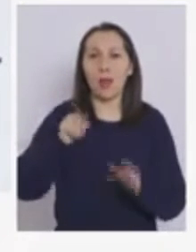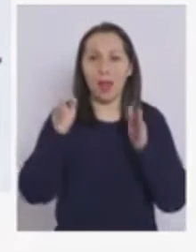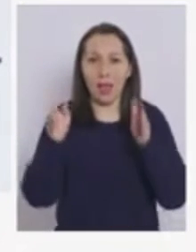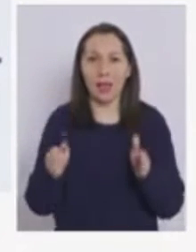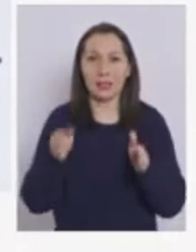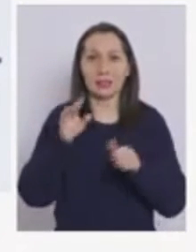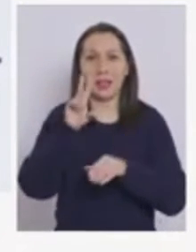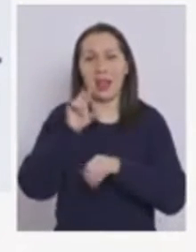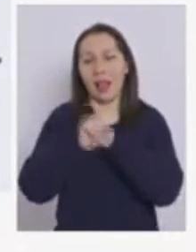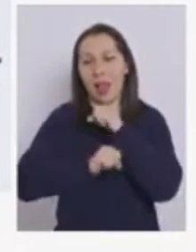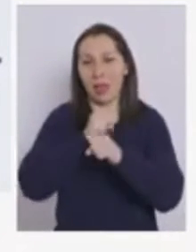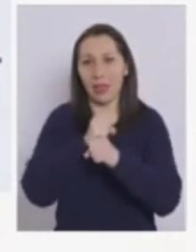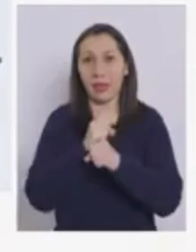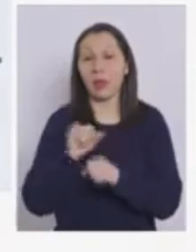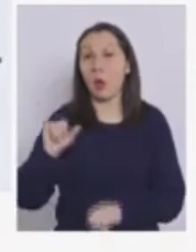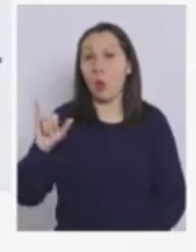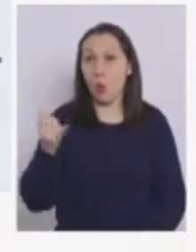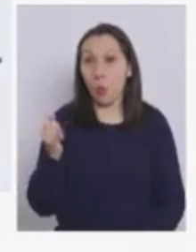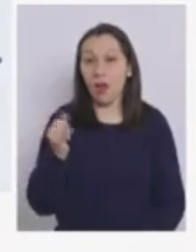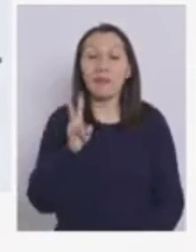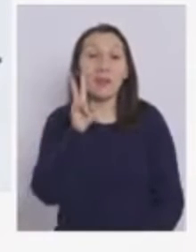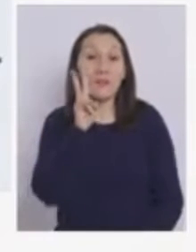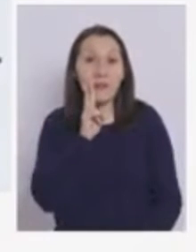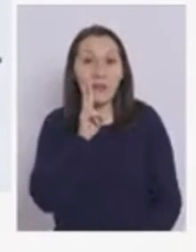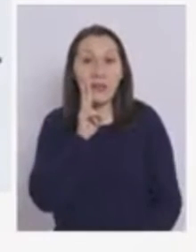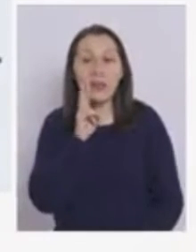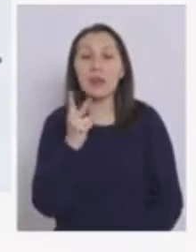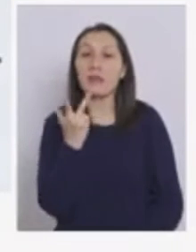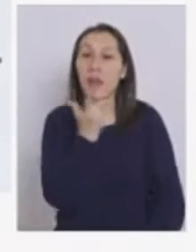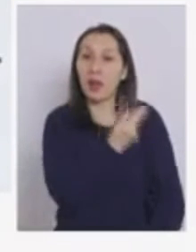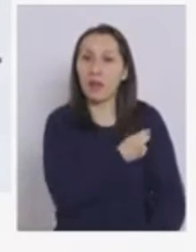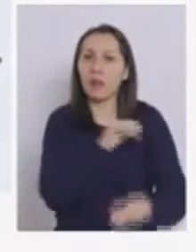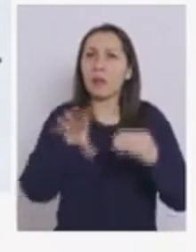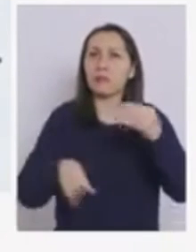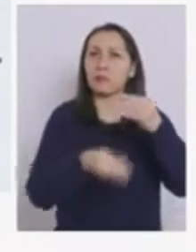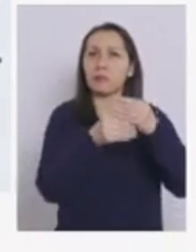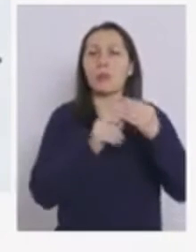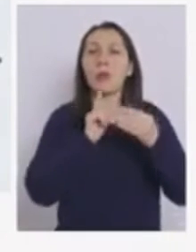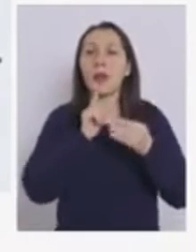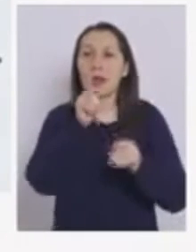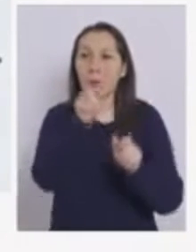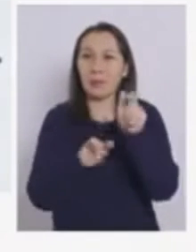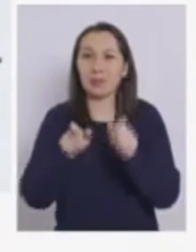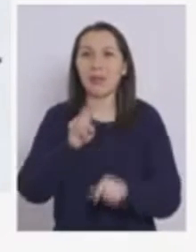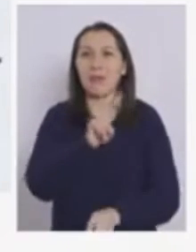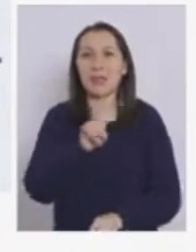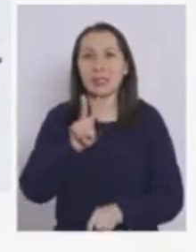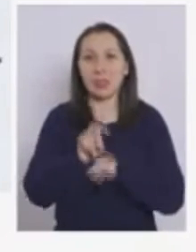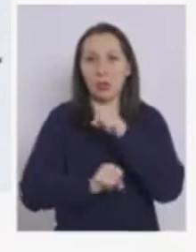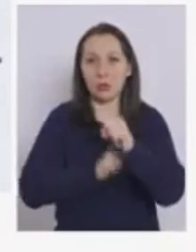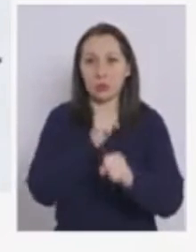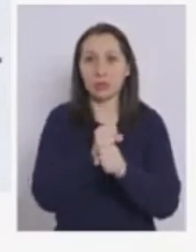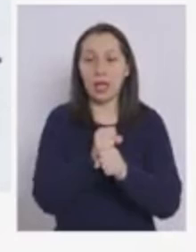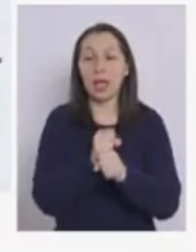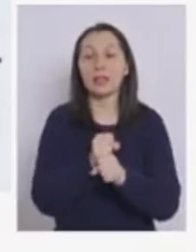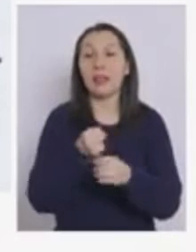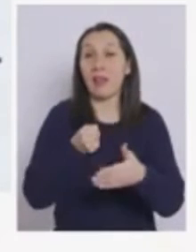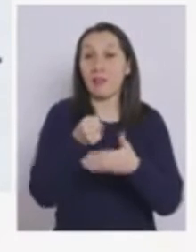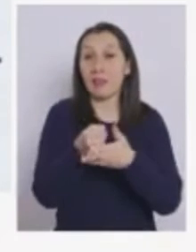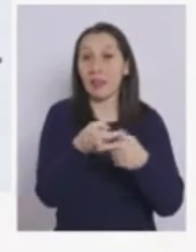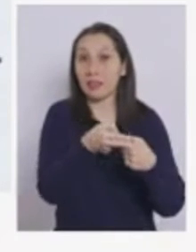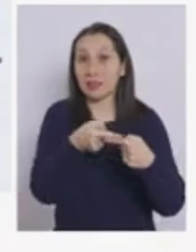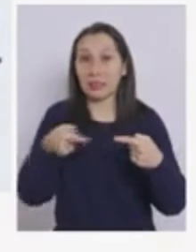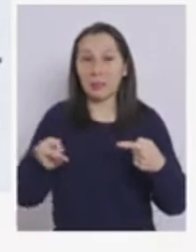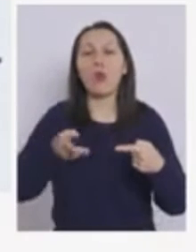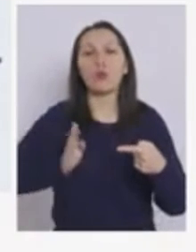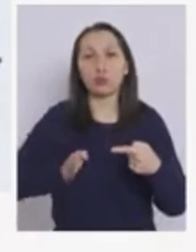etario. Los días jueves y los días viernes vamos a incorporar a las personas de 22 años y el fin de semana